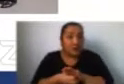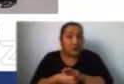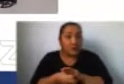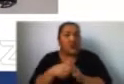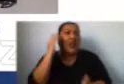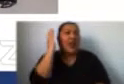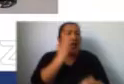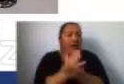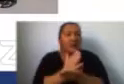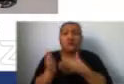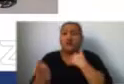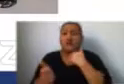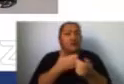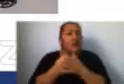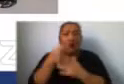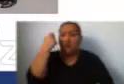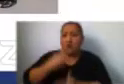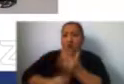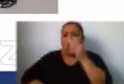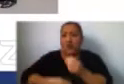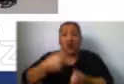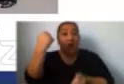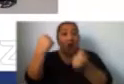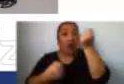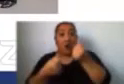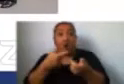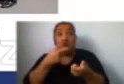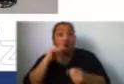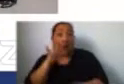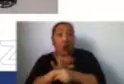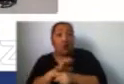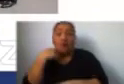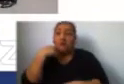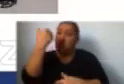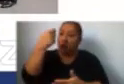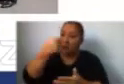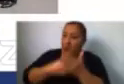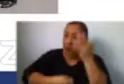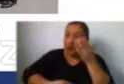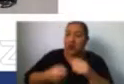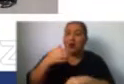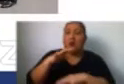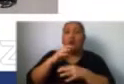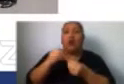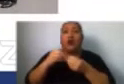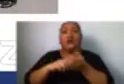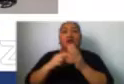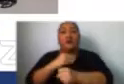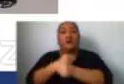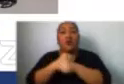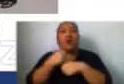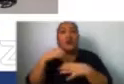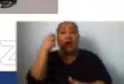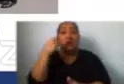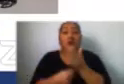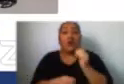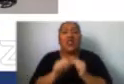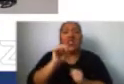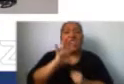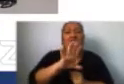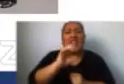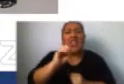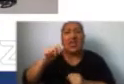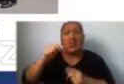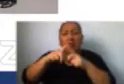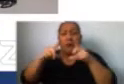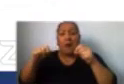infracciones la sanción de conducir vehículos que no cumplen con los protocolos de bioseguridad. A la fecha se han impuesto más de 500